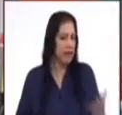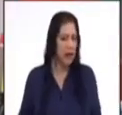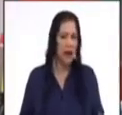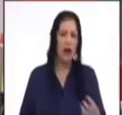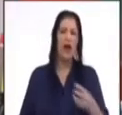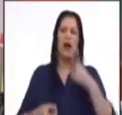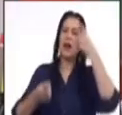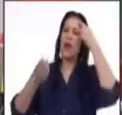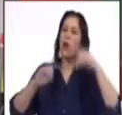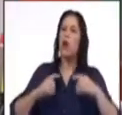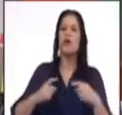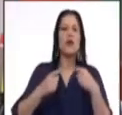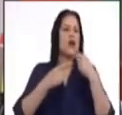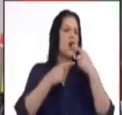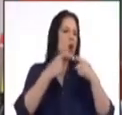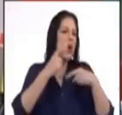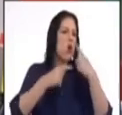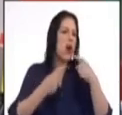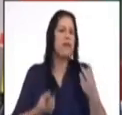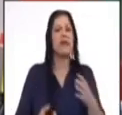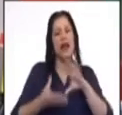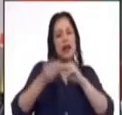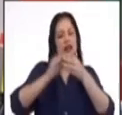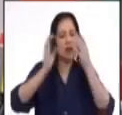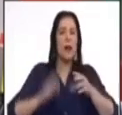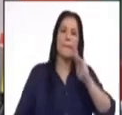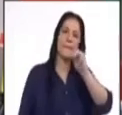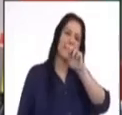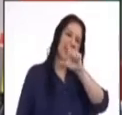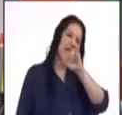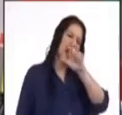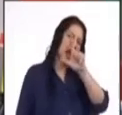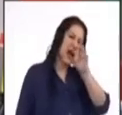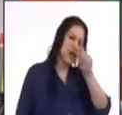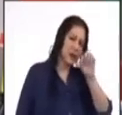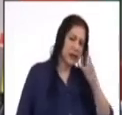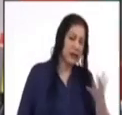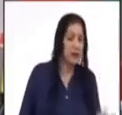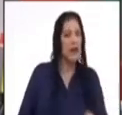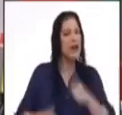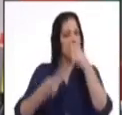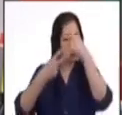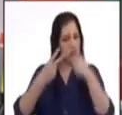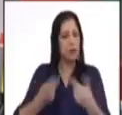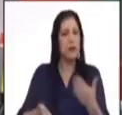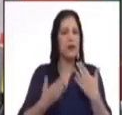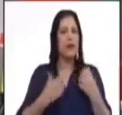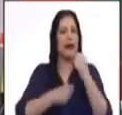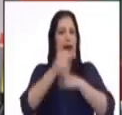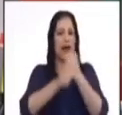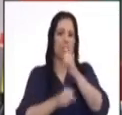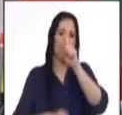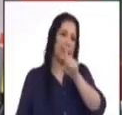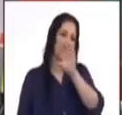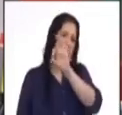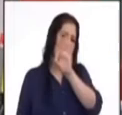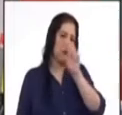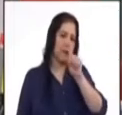lo que señala la historiadora Milagros Valdivia, citada por Jorge Locio y Eduardo Barriga, año